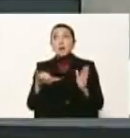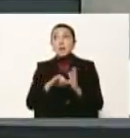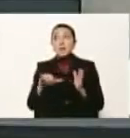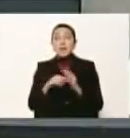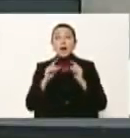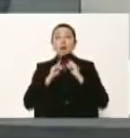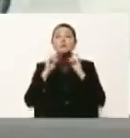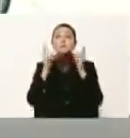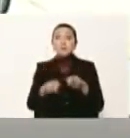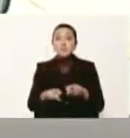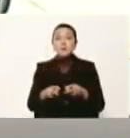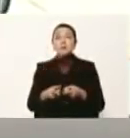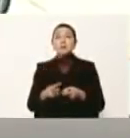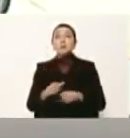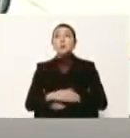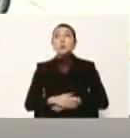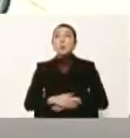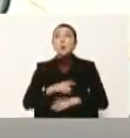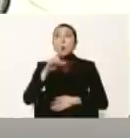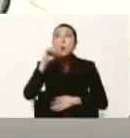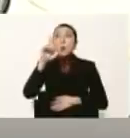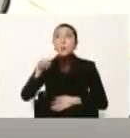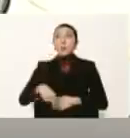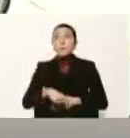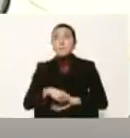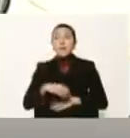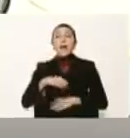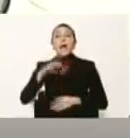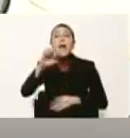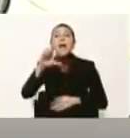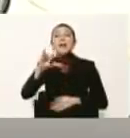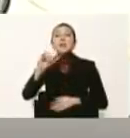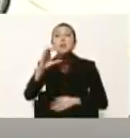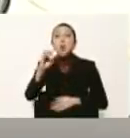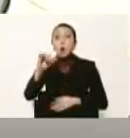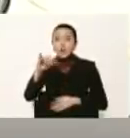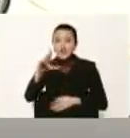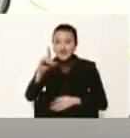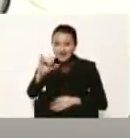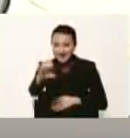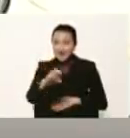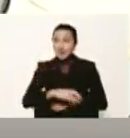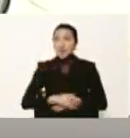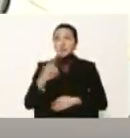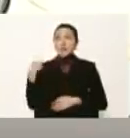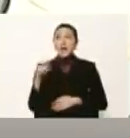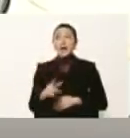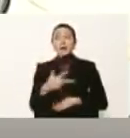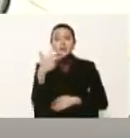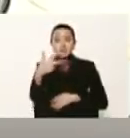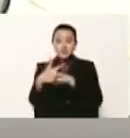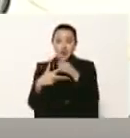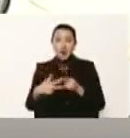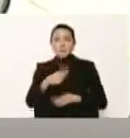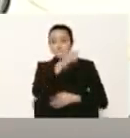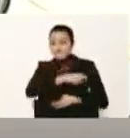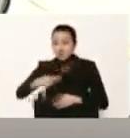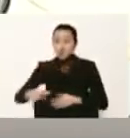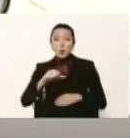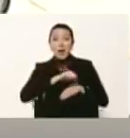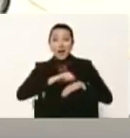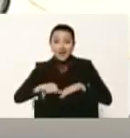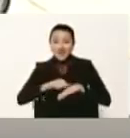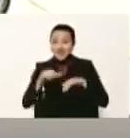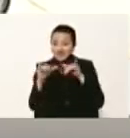atacaron en la sede del SEBIN, donde tuvimos 3 personas heridas esa misma